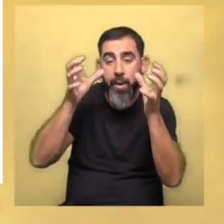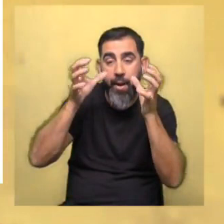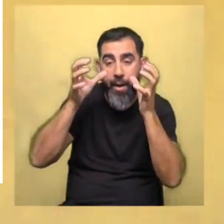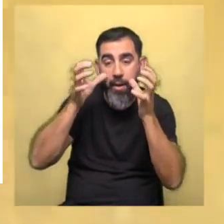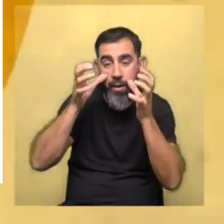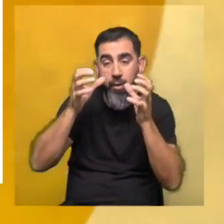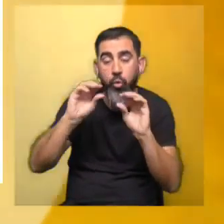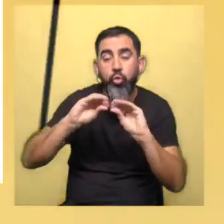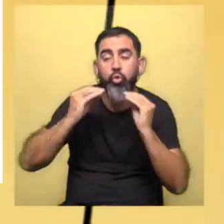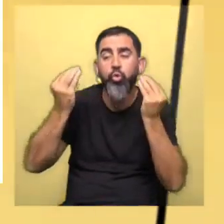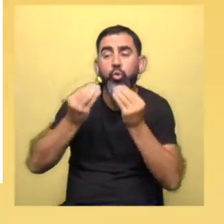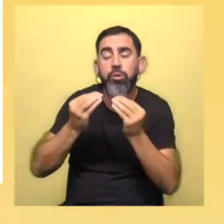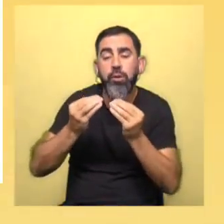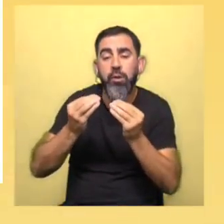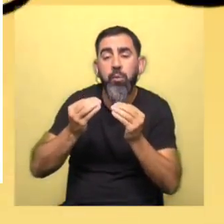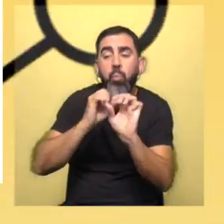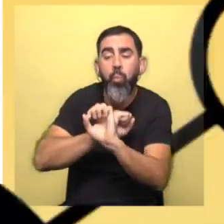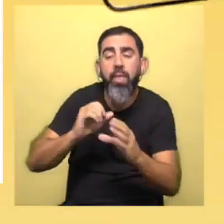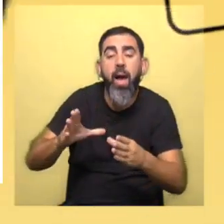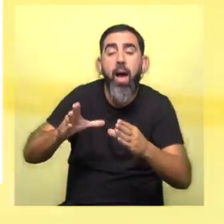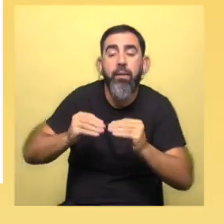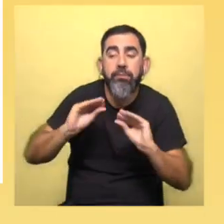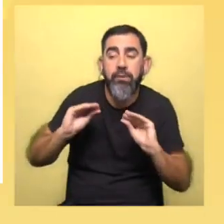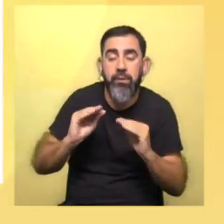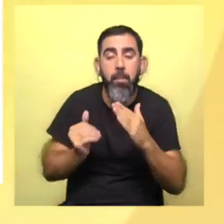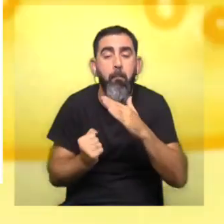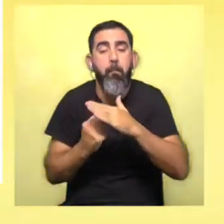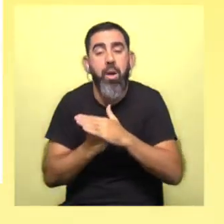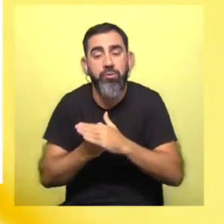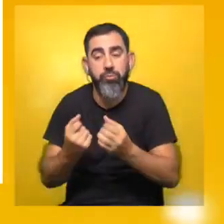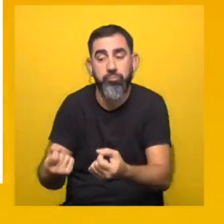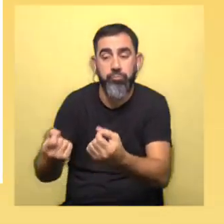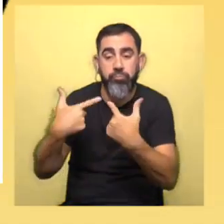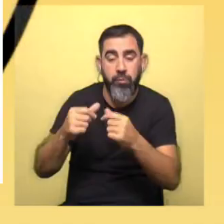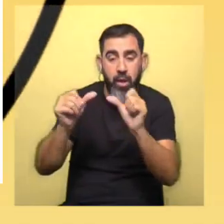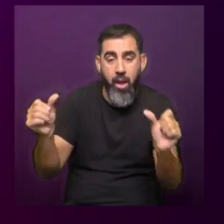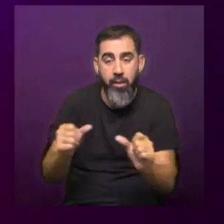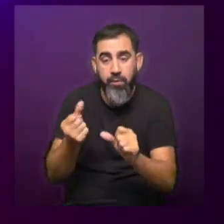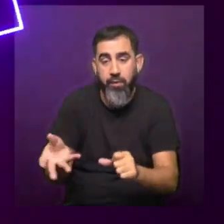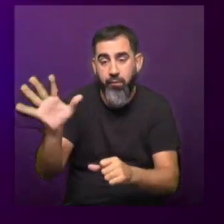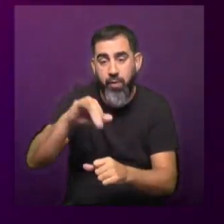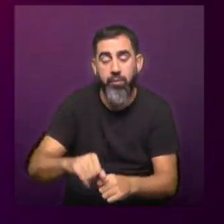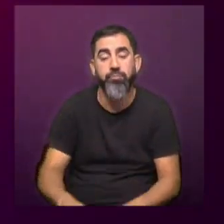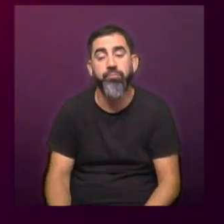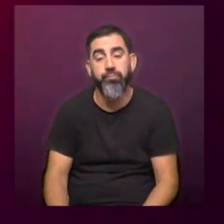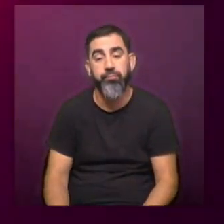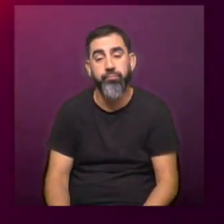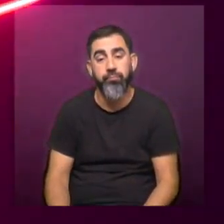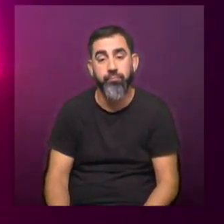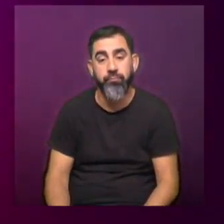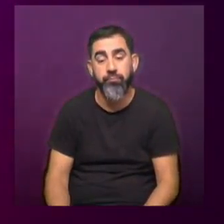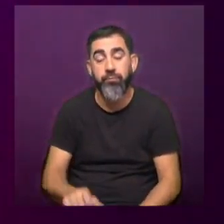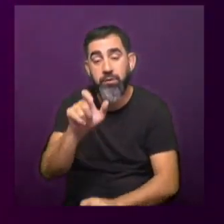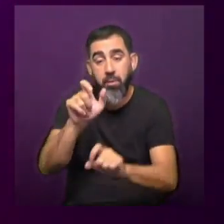cuál es la cantidad de radiación que es aceptable recibir en las actividades corrientes. La radiación que reciben